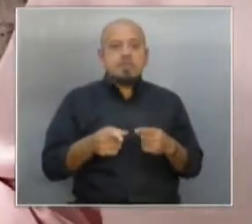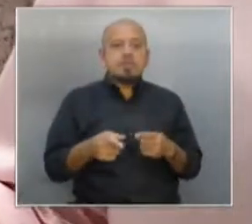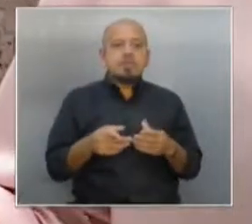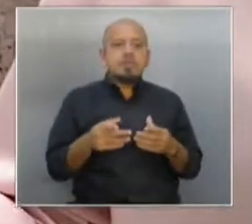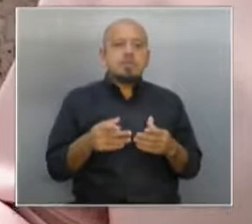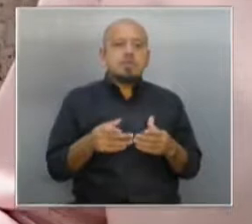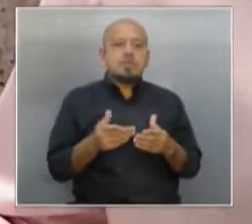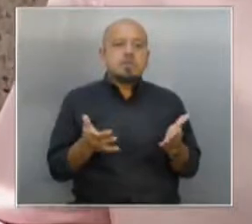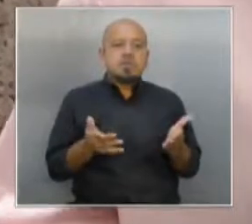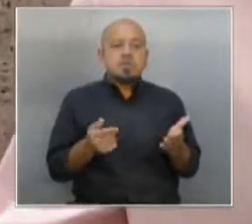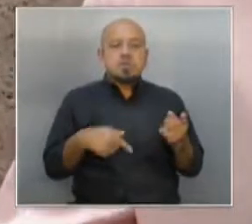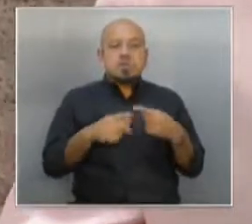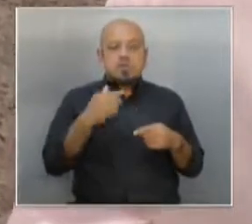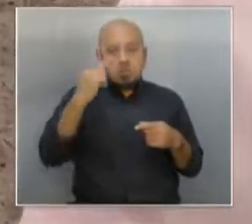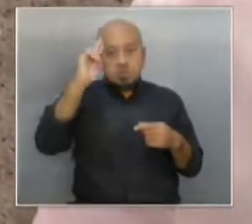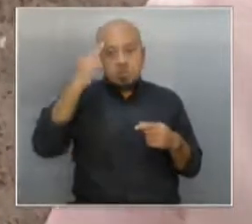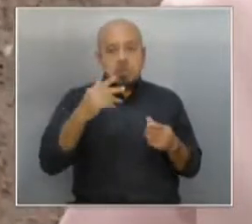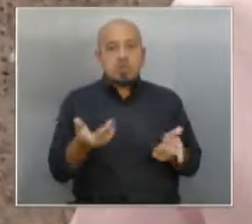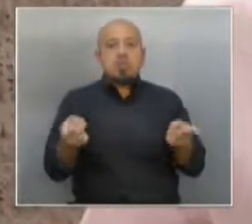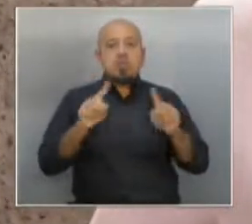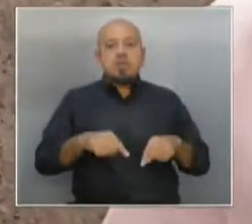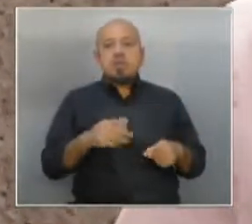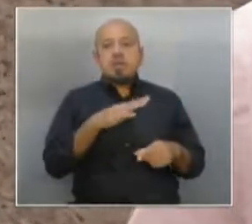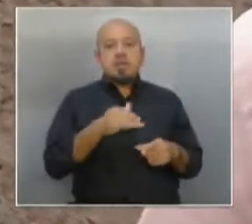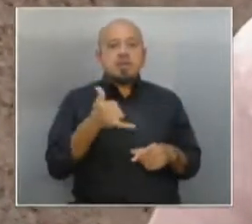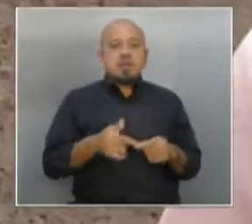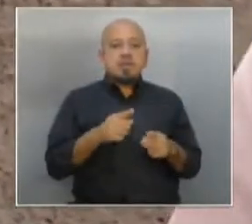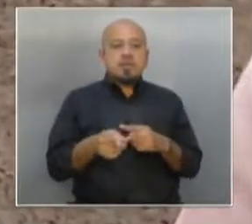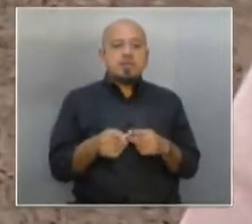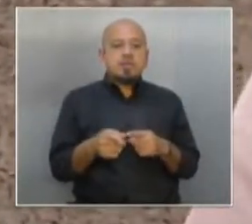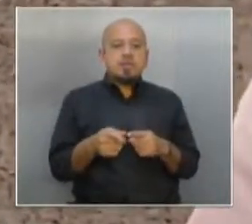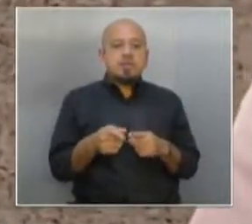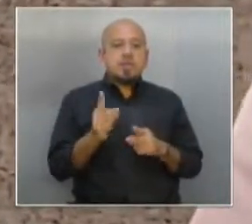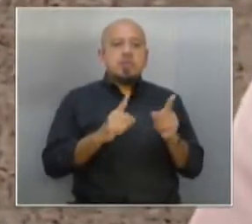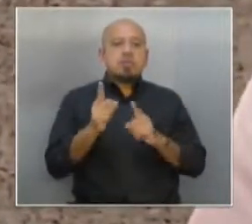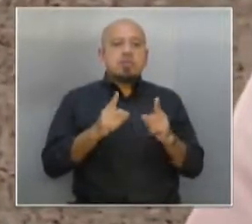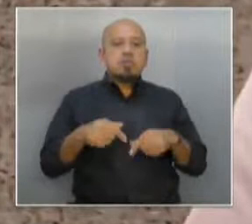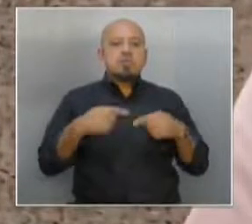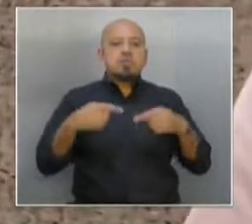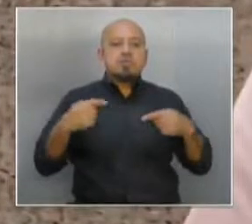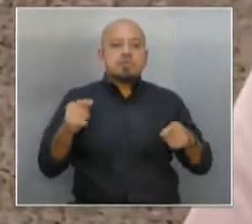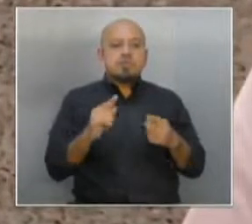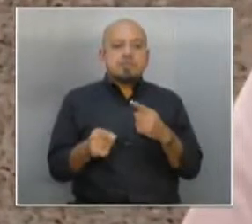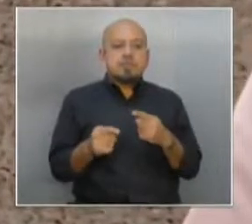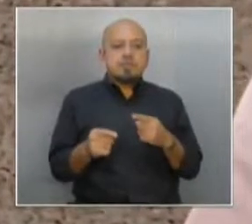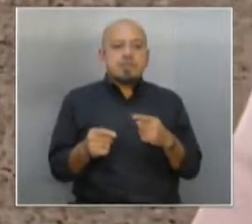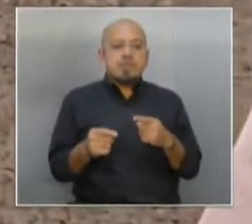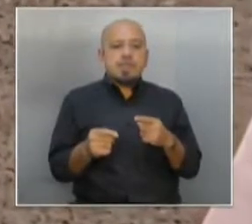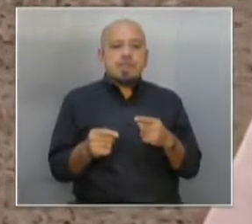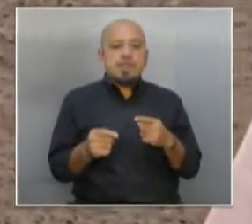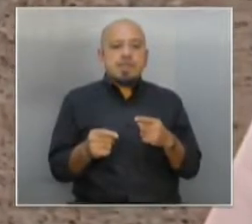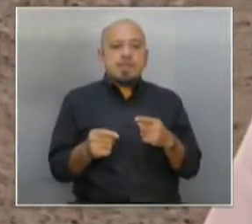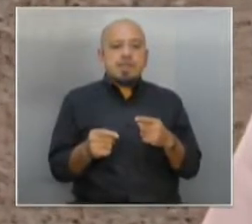parte del público uruguayo de volver a contar con algunos contenidos que estaban en el menú